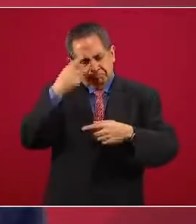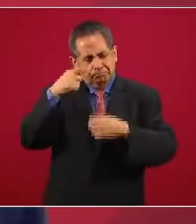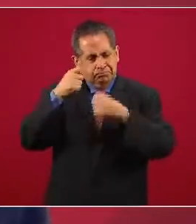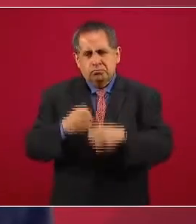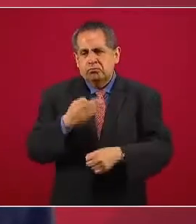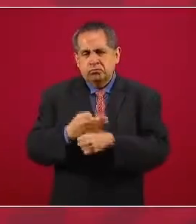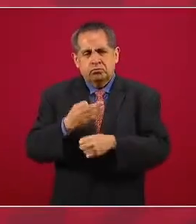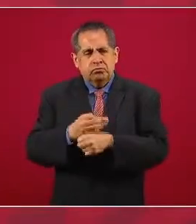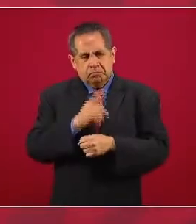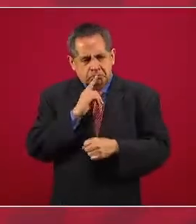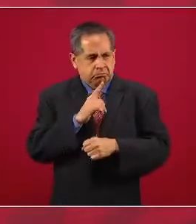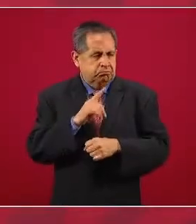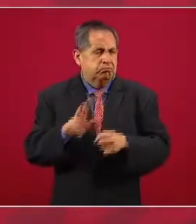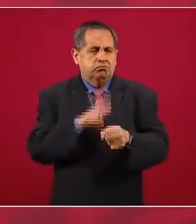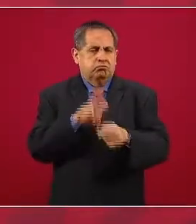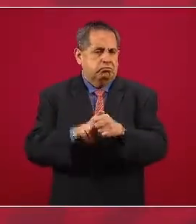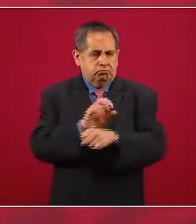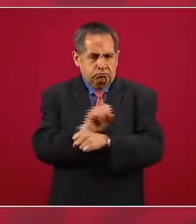momento tenemos.